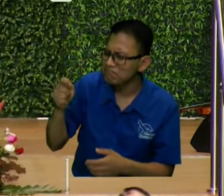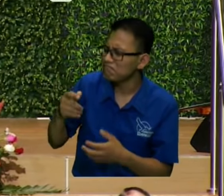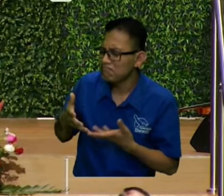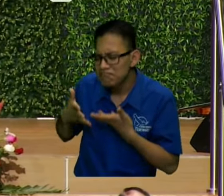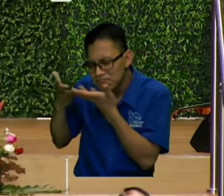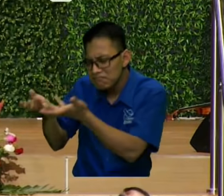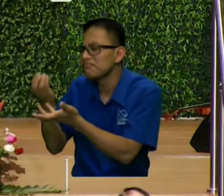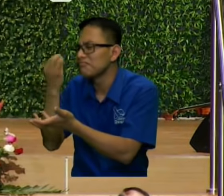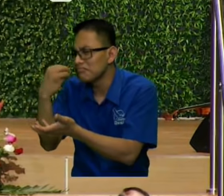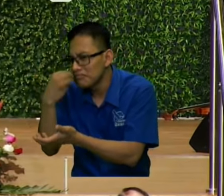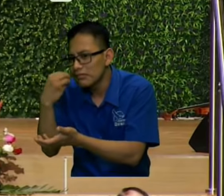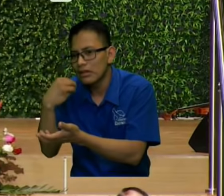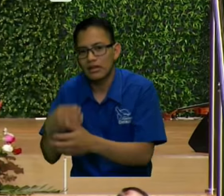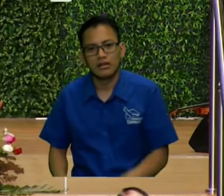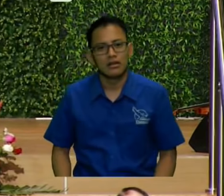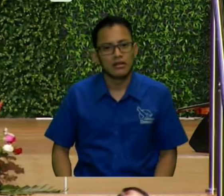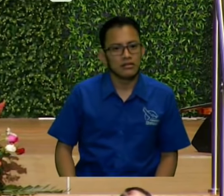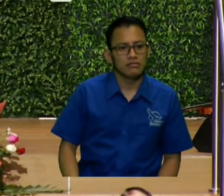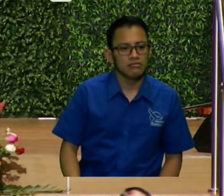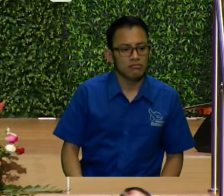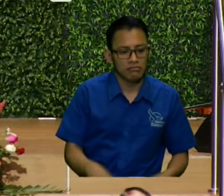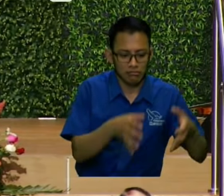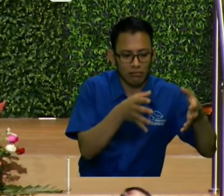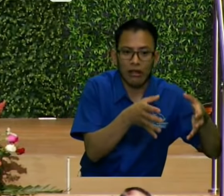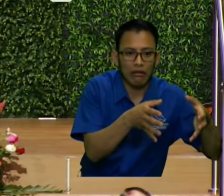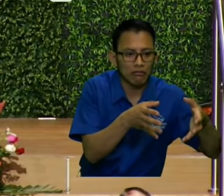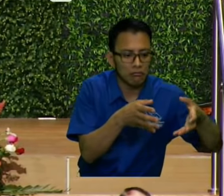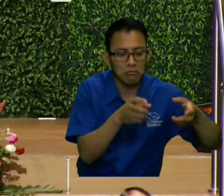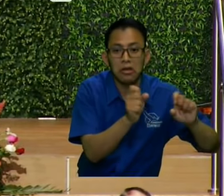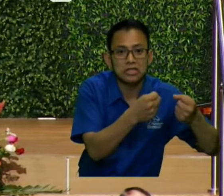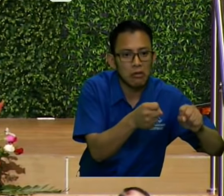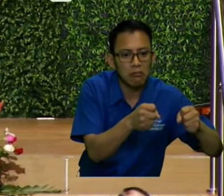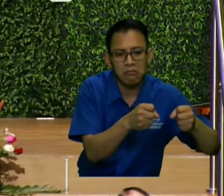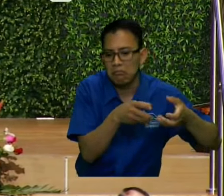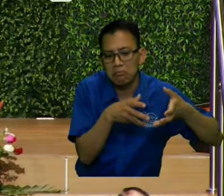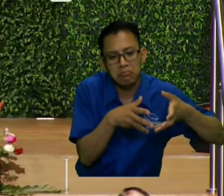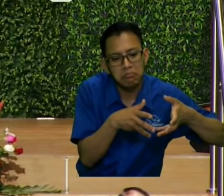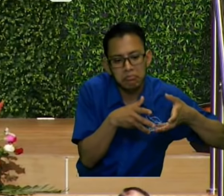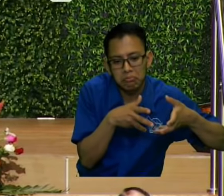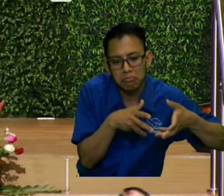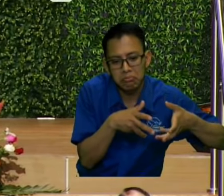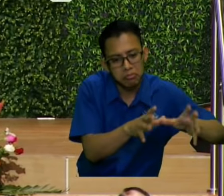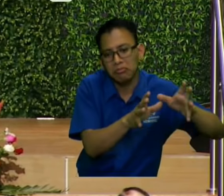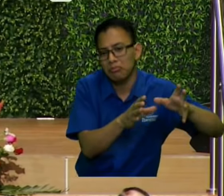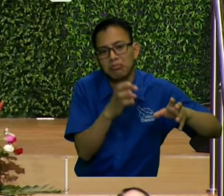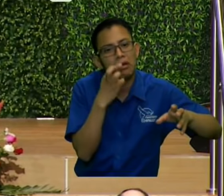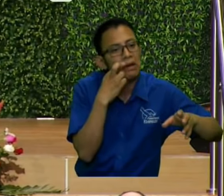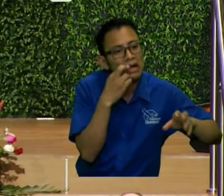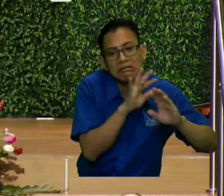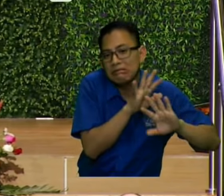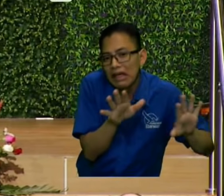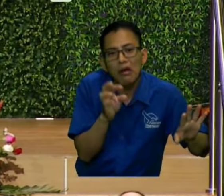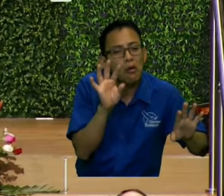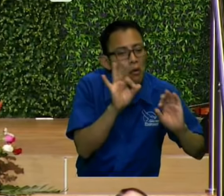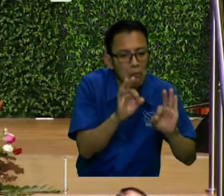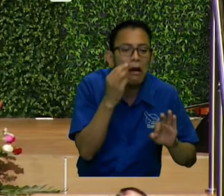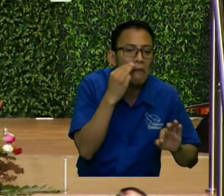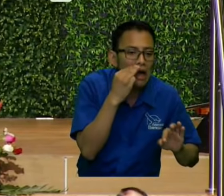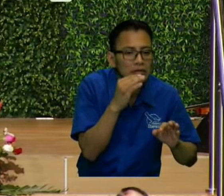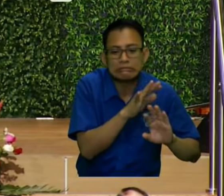estilo. Solo lo hizo, pero no lo formó. Ahora, Dios es un padre bien